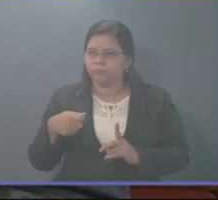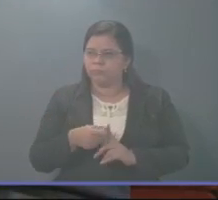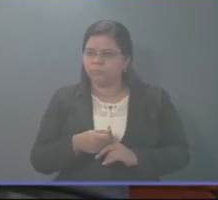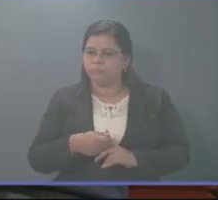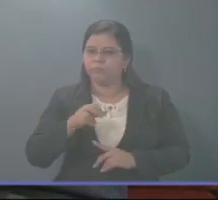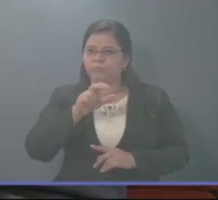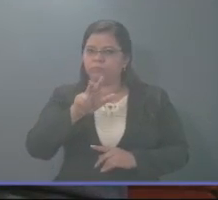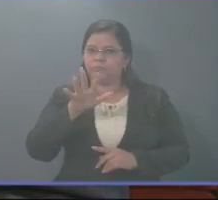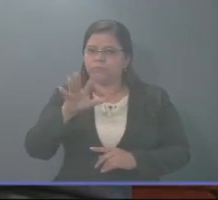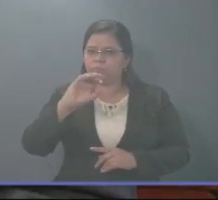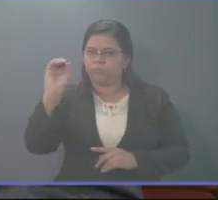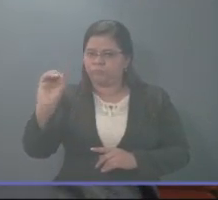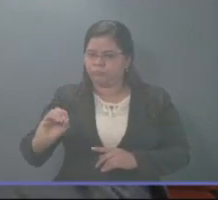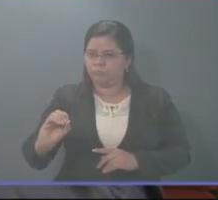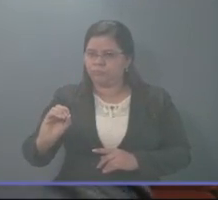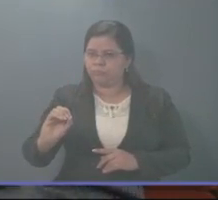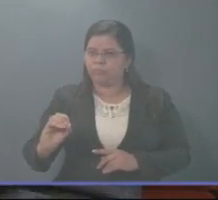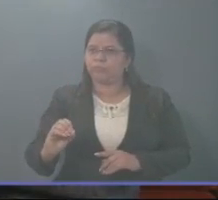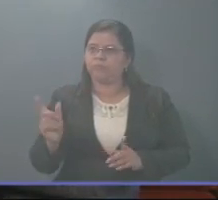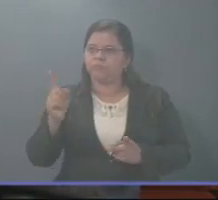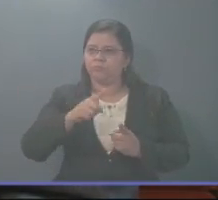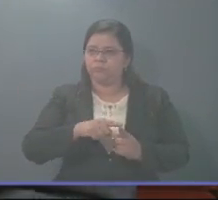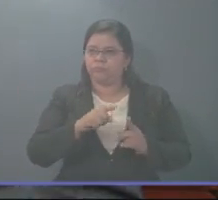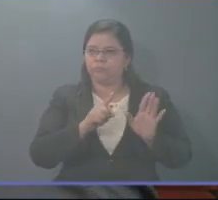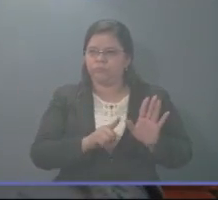del 35% al